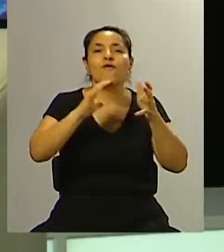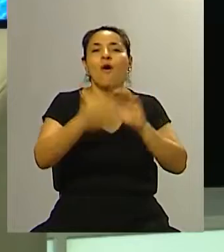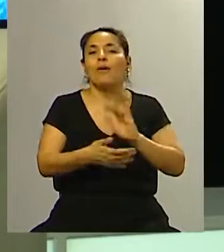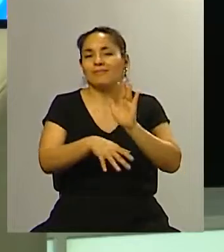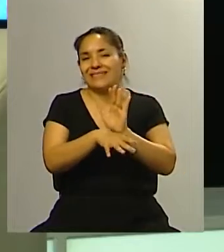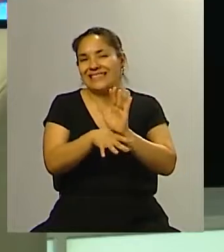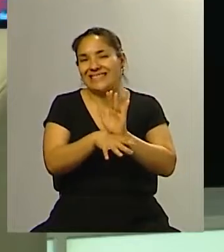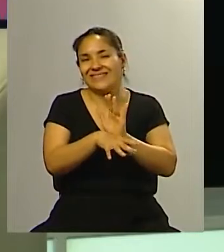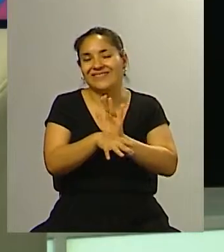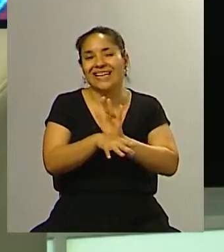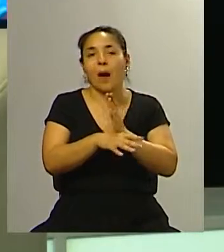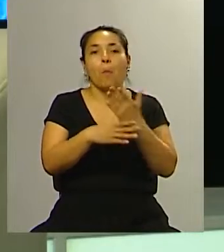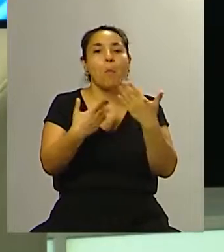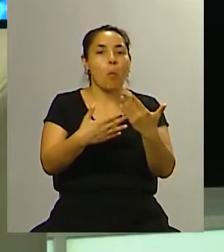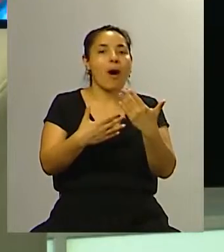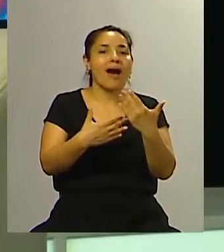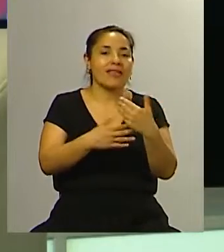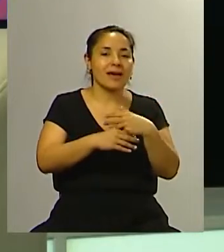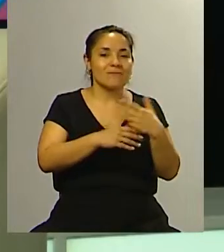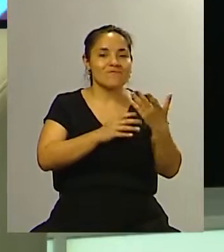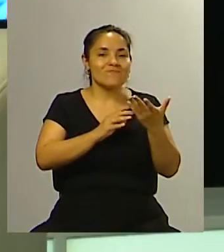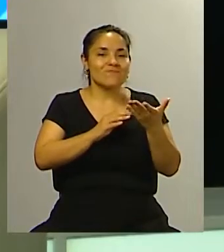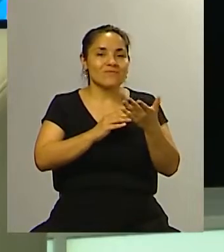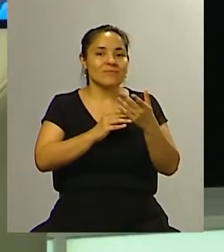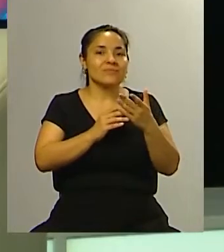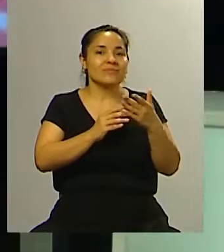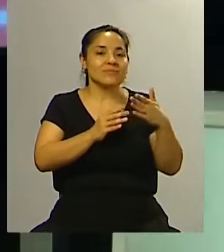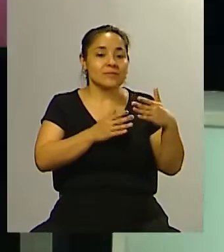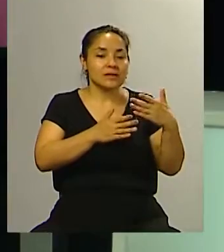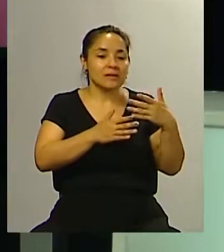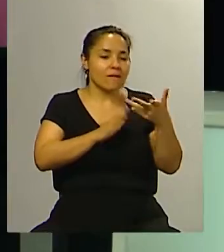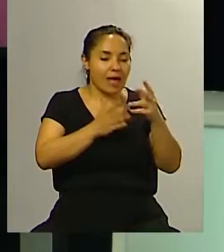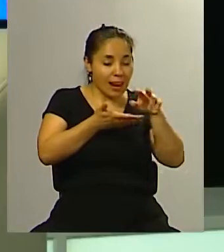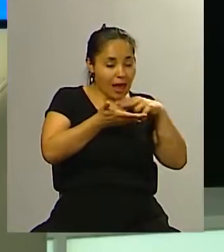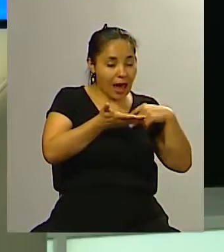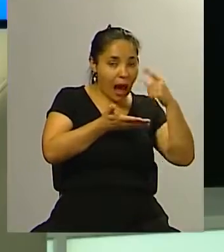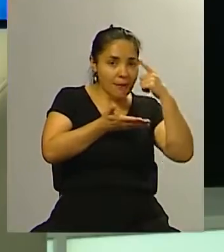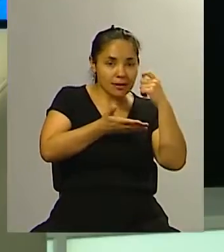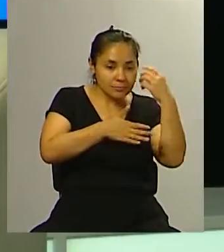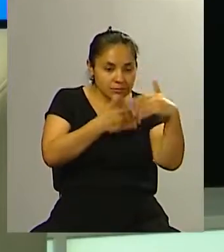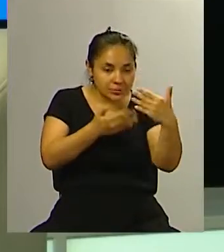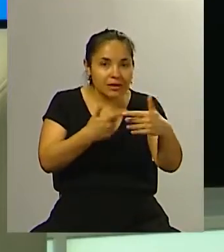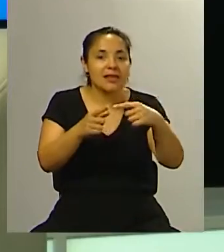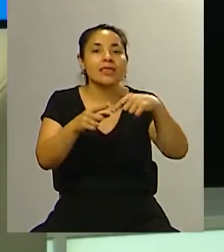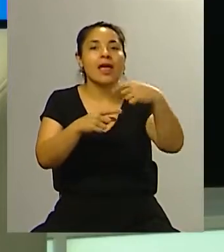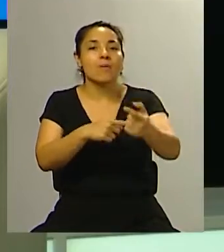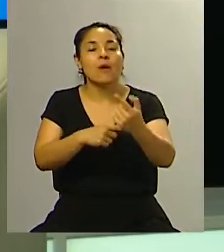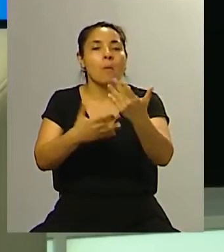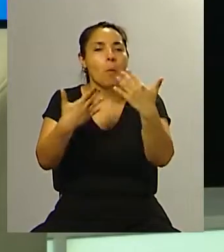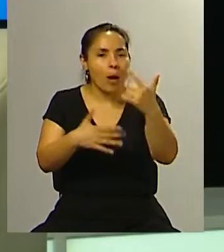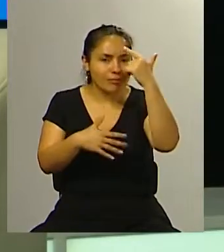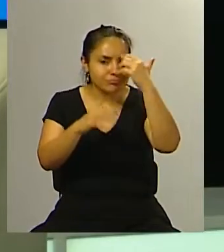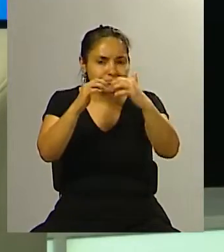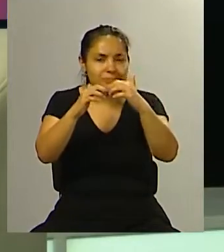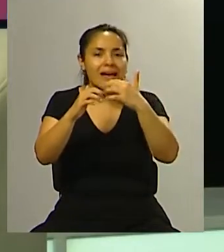Entendemos que es un medio para llegar al fin último, que es la comprensión, y que esto se traslade al resto de las áreas o de